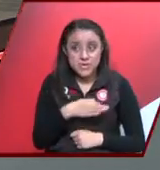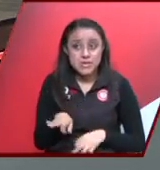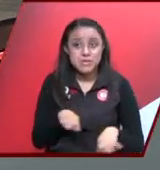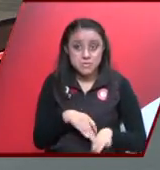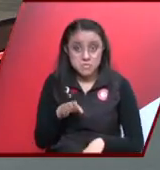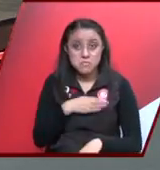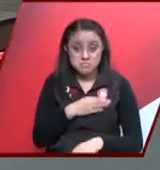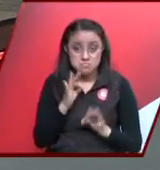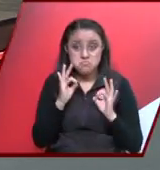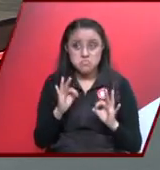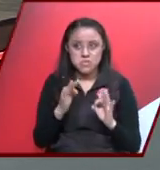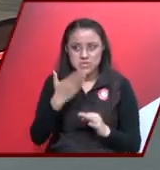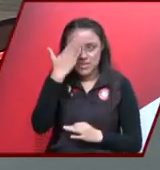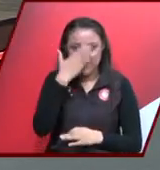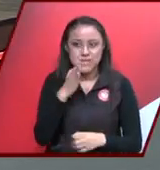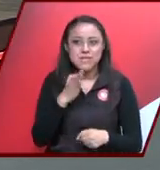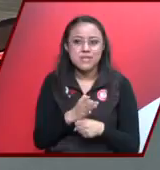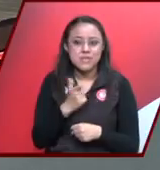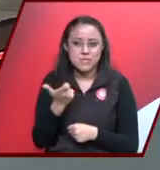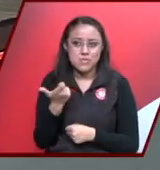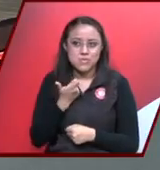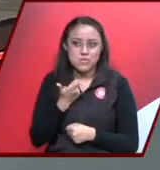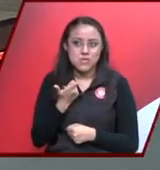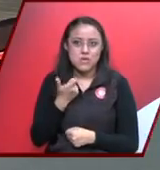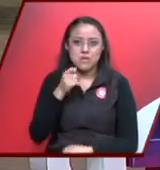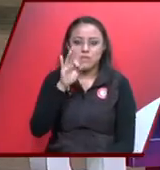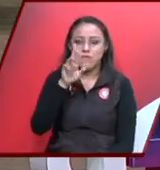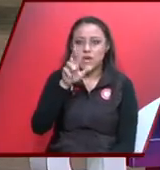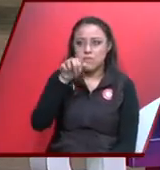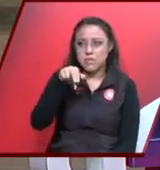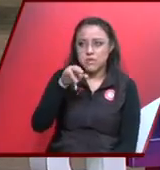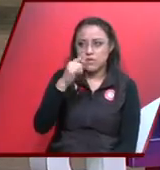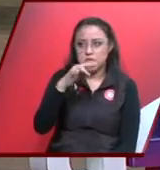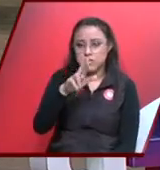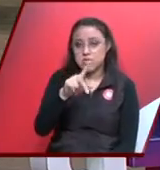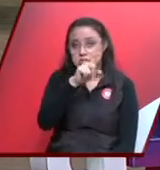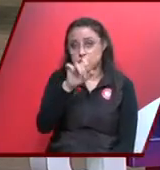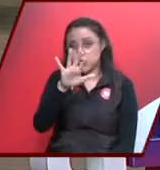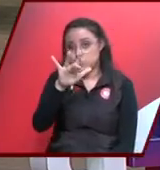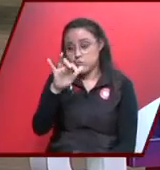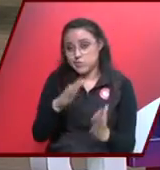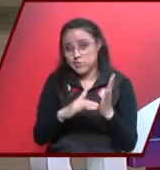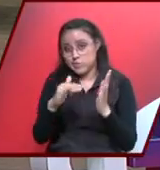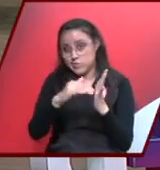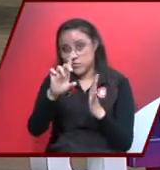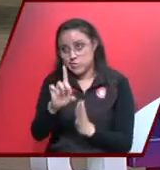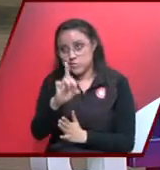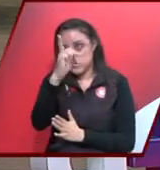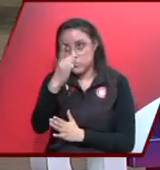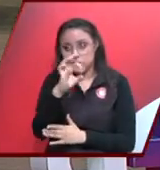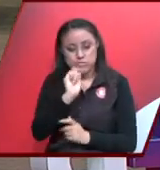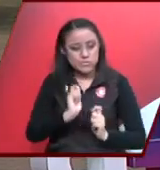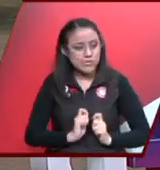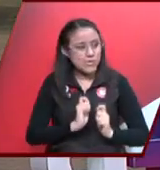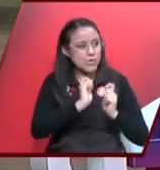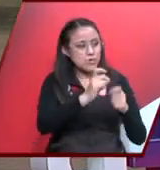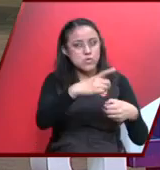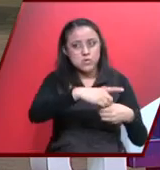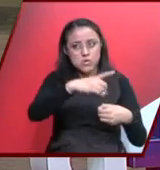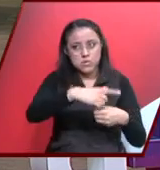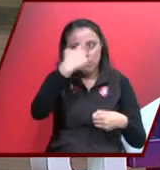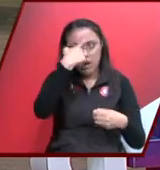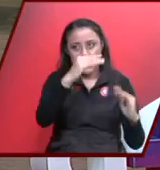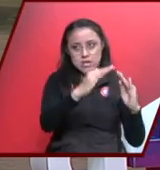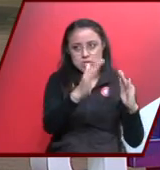trabajo, Manny Pacquiao. ¿Sabías que lo que ganó en la pelea contra Floyd Mayweather Jr., 150 millones de dólares, los donó para